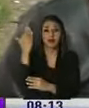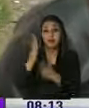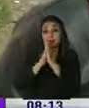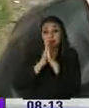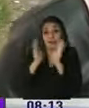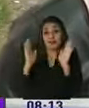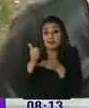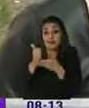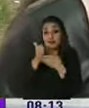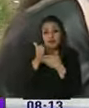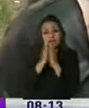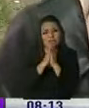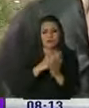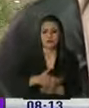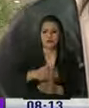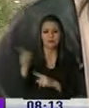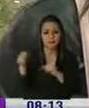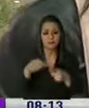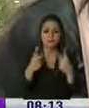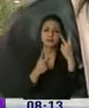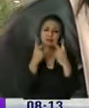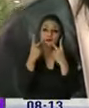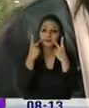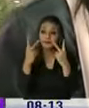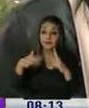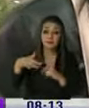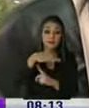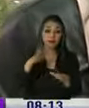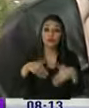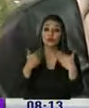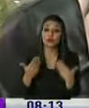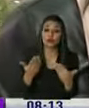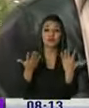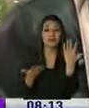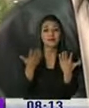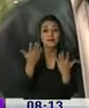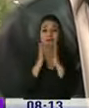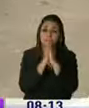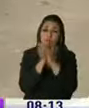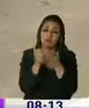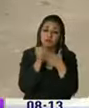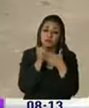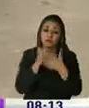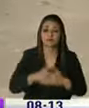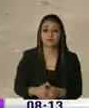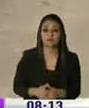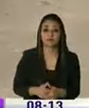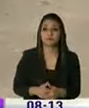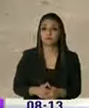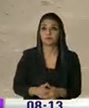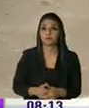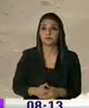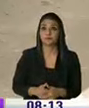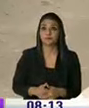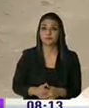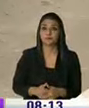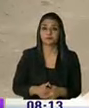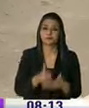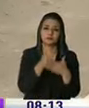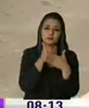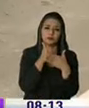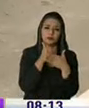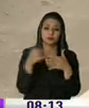pedirle ayuda, que venga y nos visite y vea cómo estamos y nos pueda, a ver si de manera especial nos puede ayudar. Sería bueno que nos ayuden